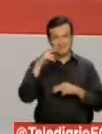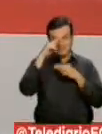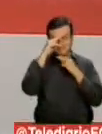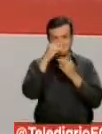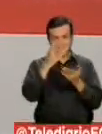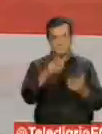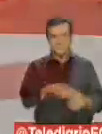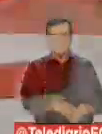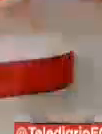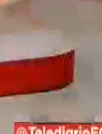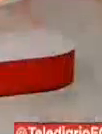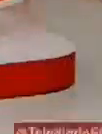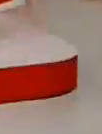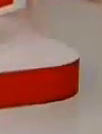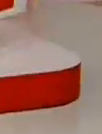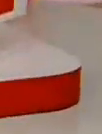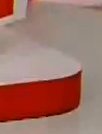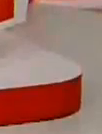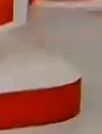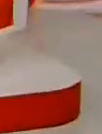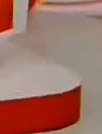noticias.